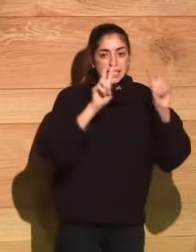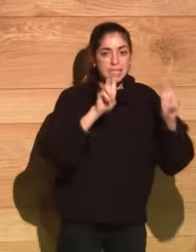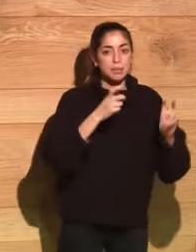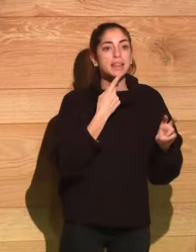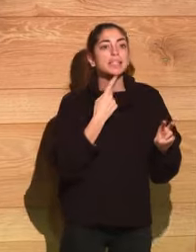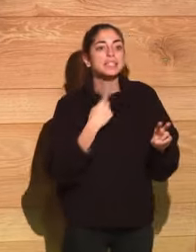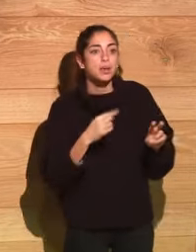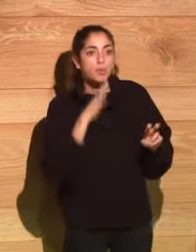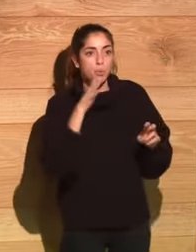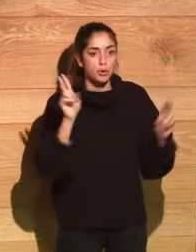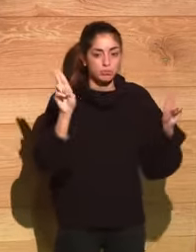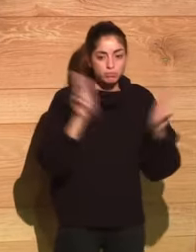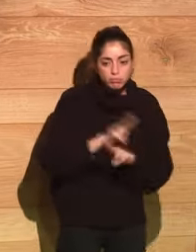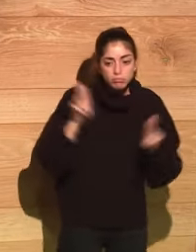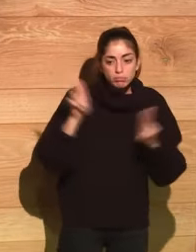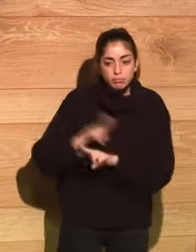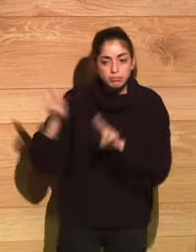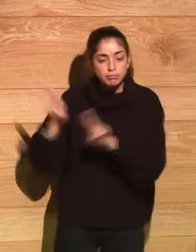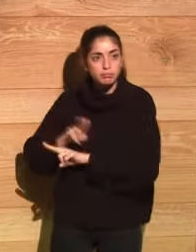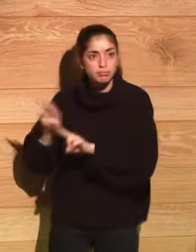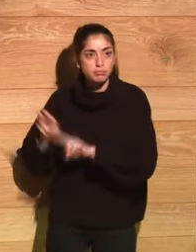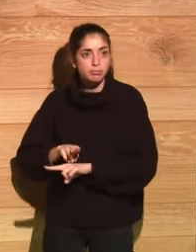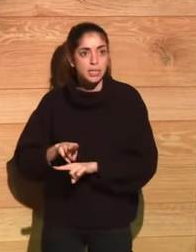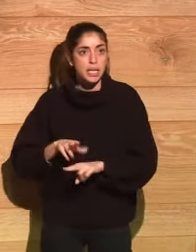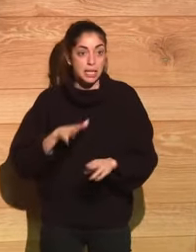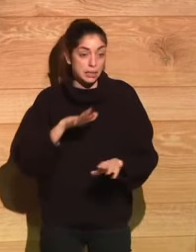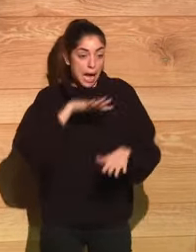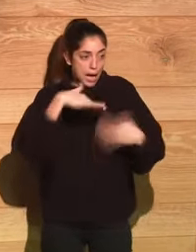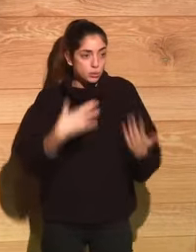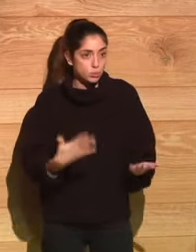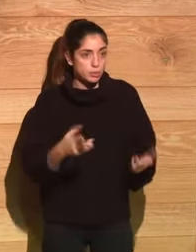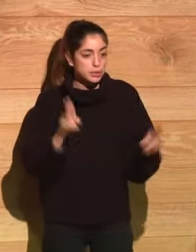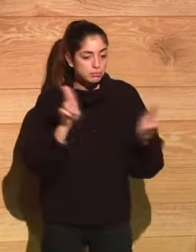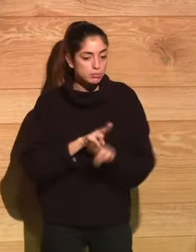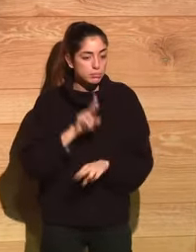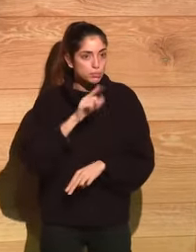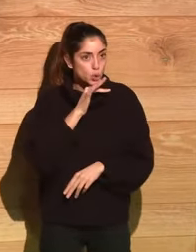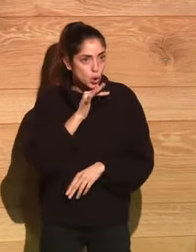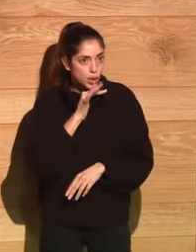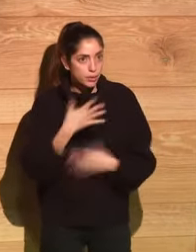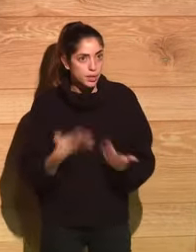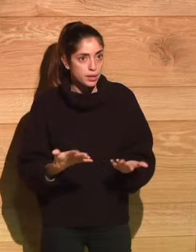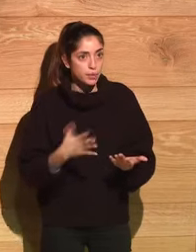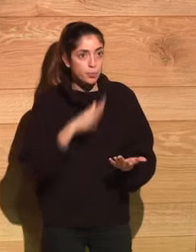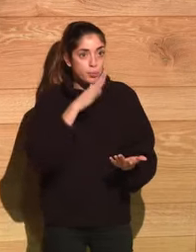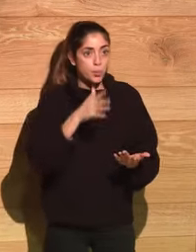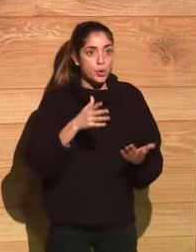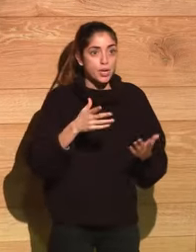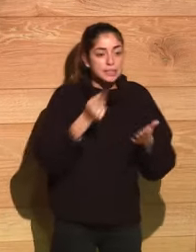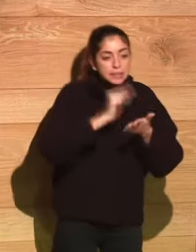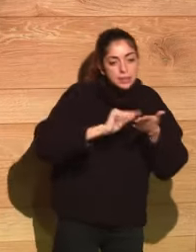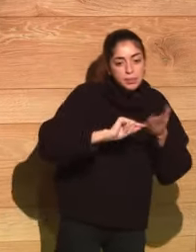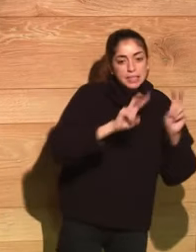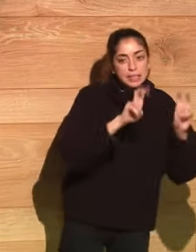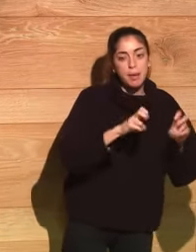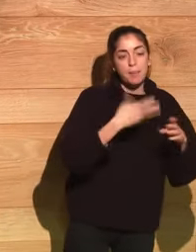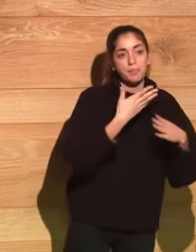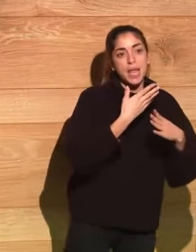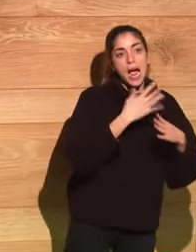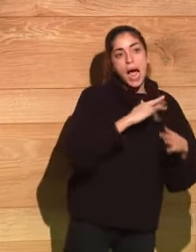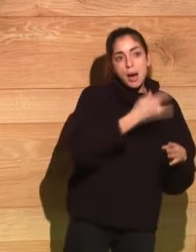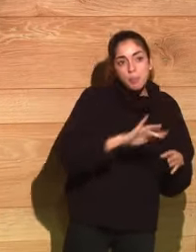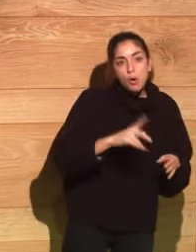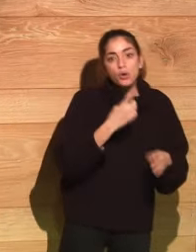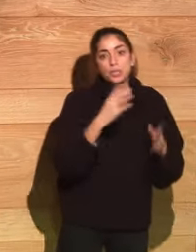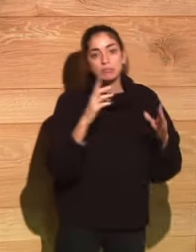siendo censurado y censurable en nuestro tiempo, ¿no? Parece que escribir sobre el amor y escribir sobre la sexualidad sigue